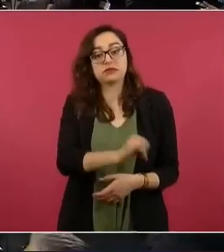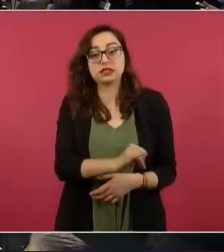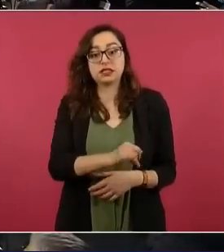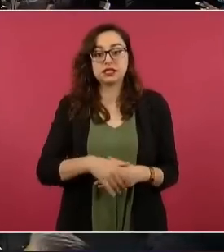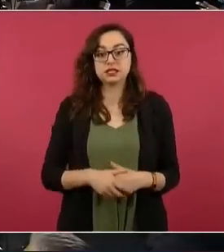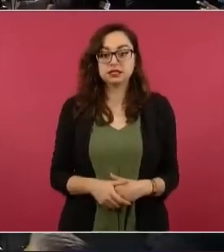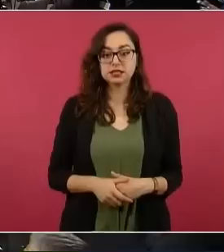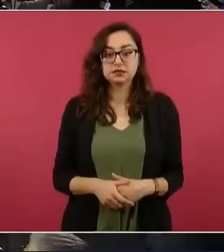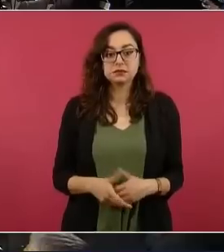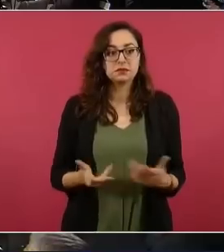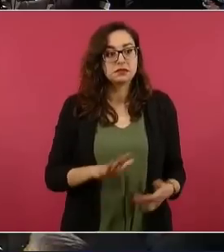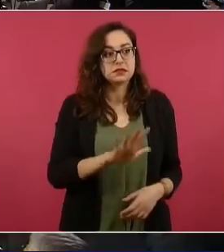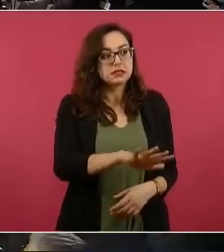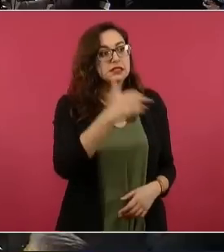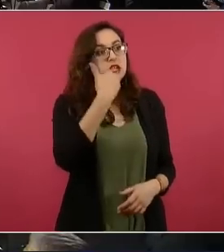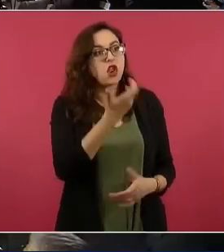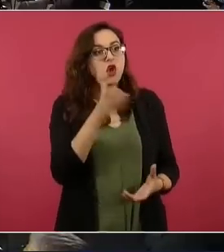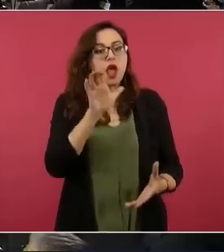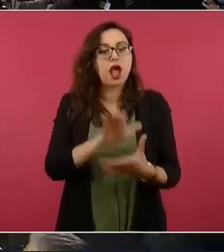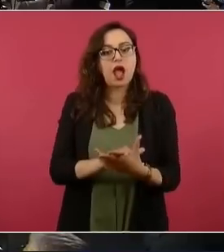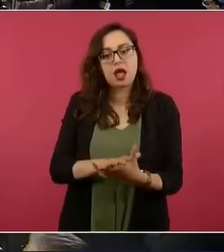Hasta para casarse